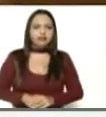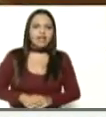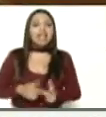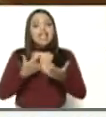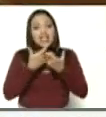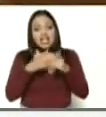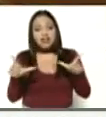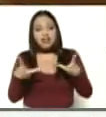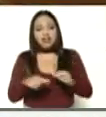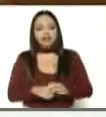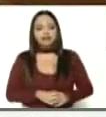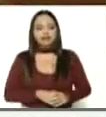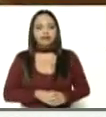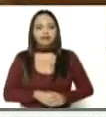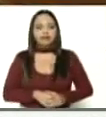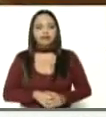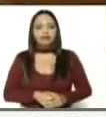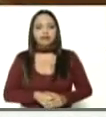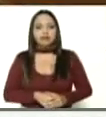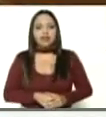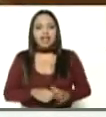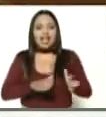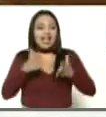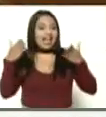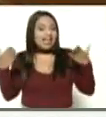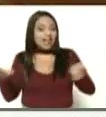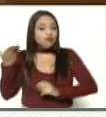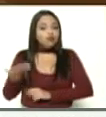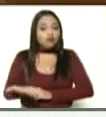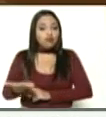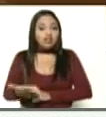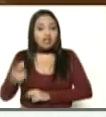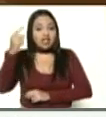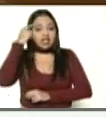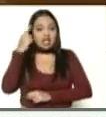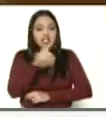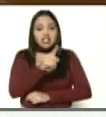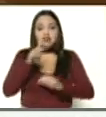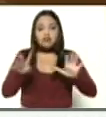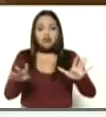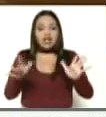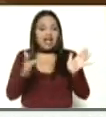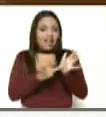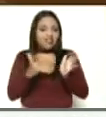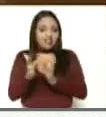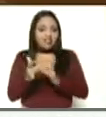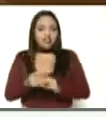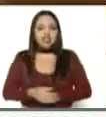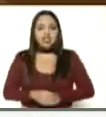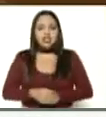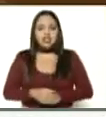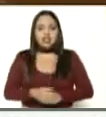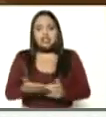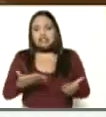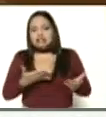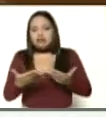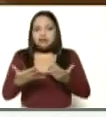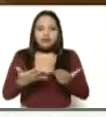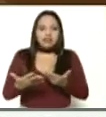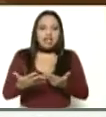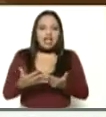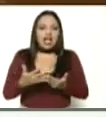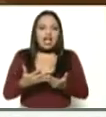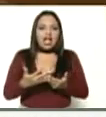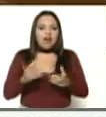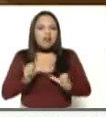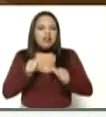libertad. Y esa es la gran trascendencia de esta fecha, ¿no? Que pese a lo mejor verlos algunos un poco tímidos,